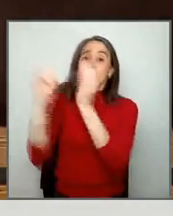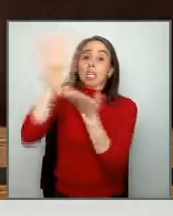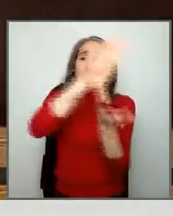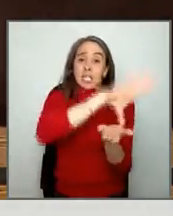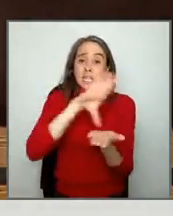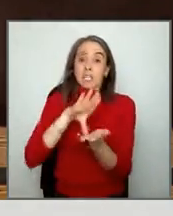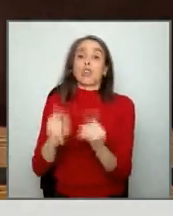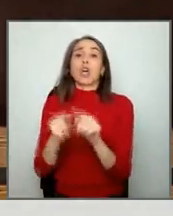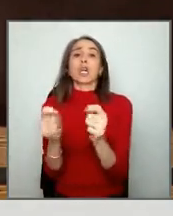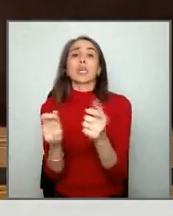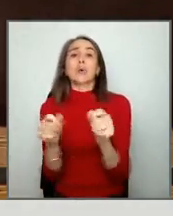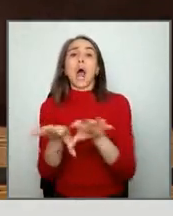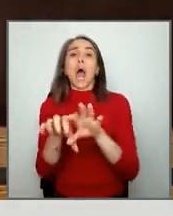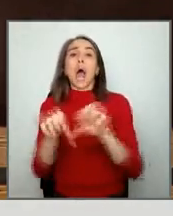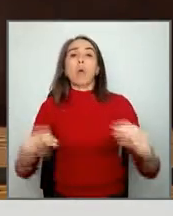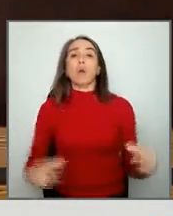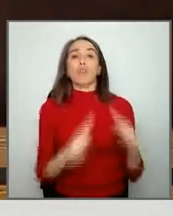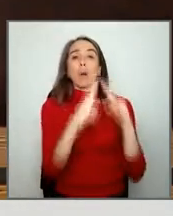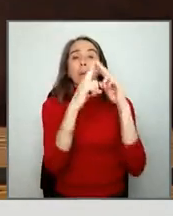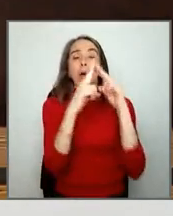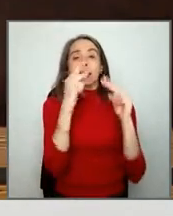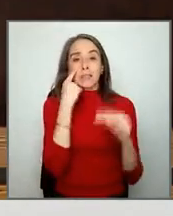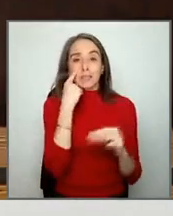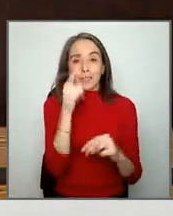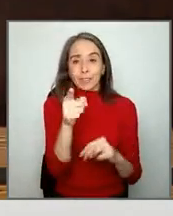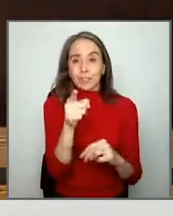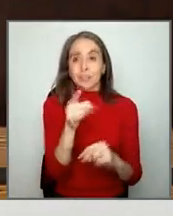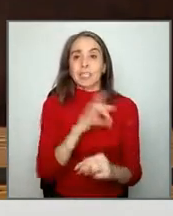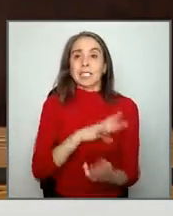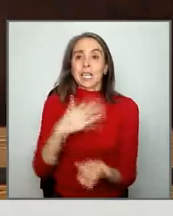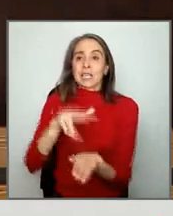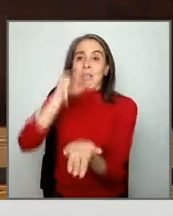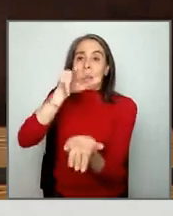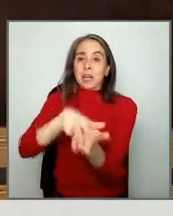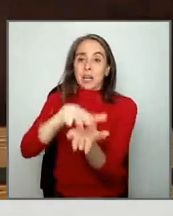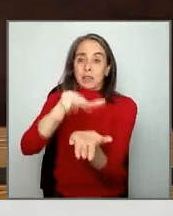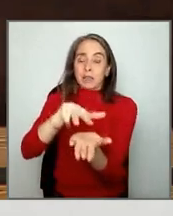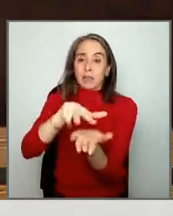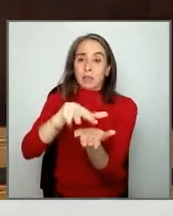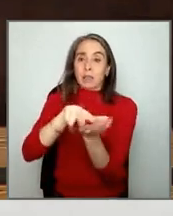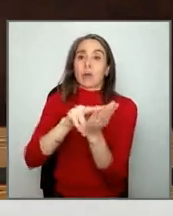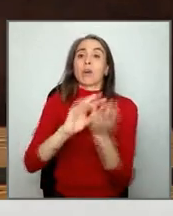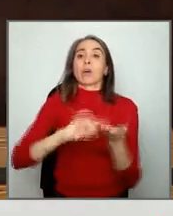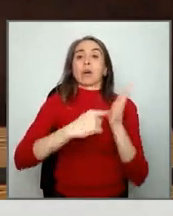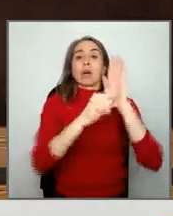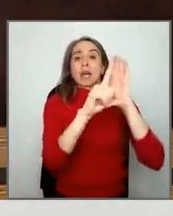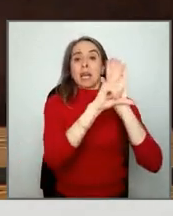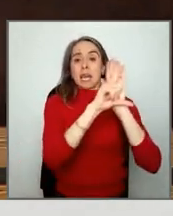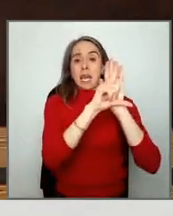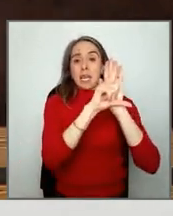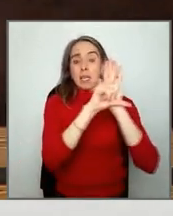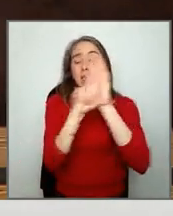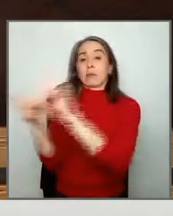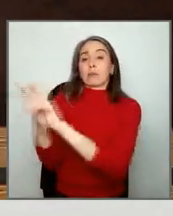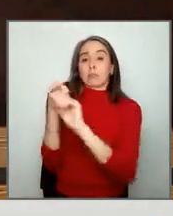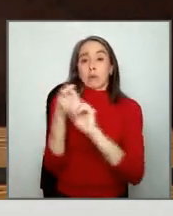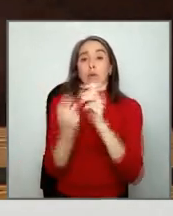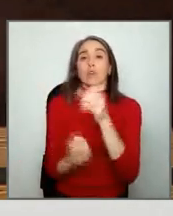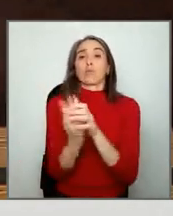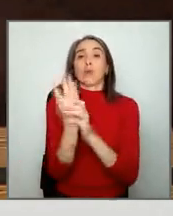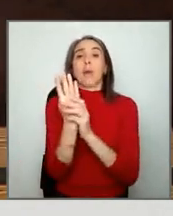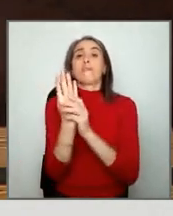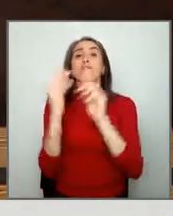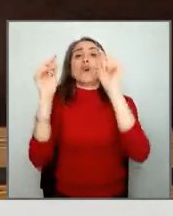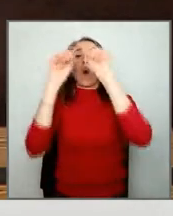París que ustedes bien conocen porque lo ratificamos ese Y tenemos una ley para hacernos cargo el nuevo marco global de